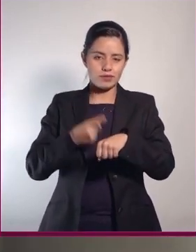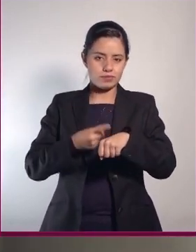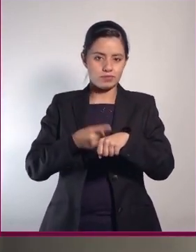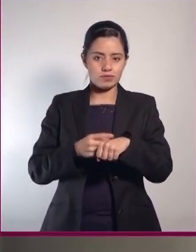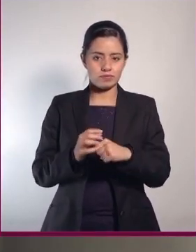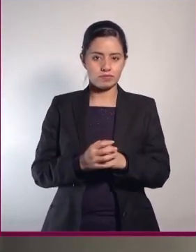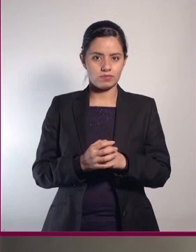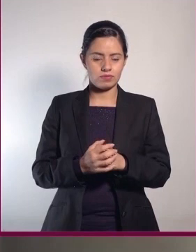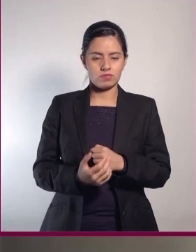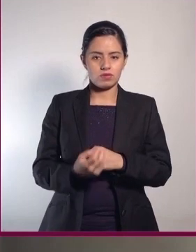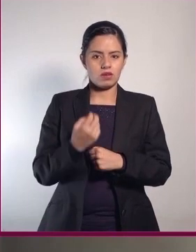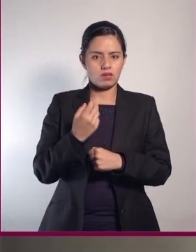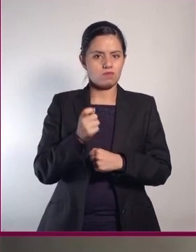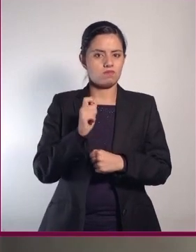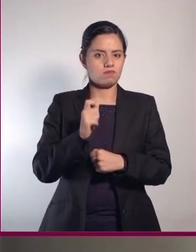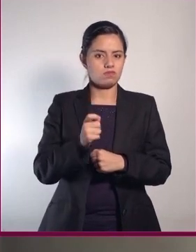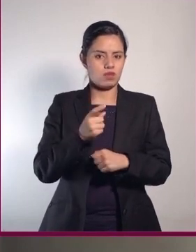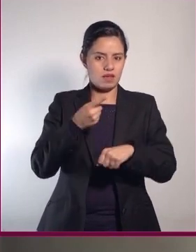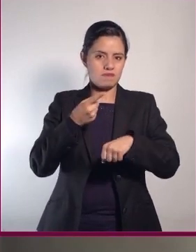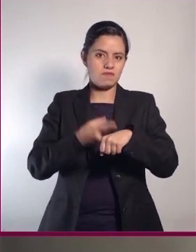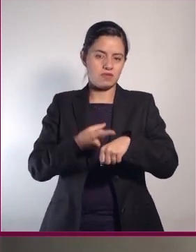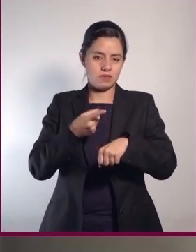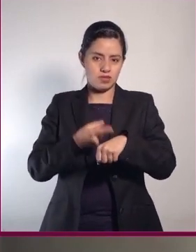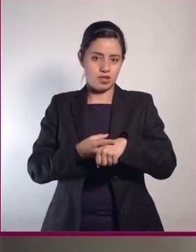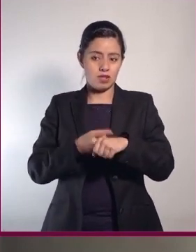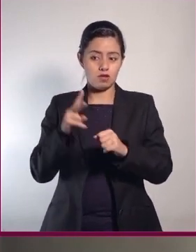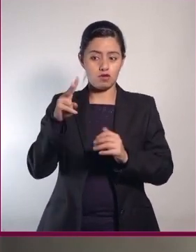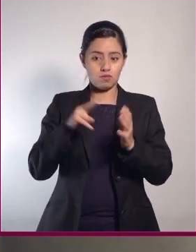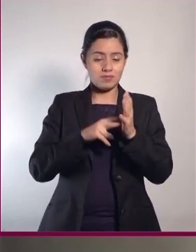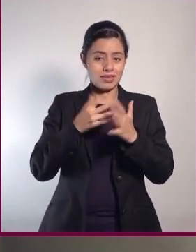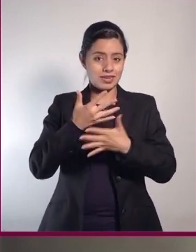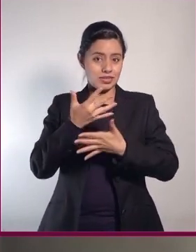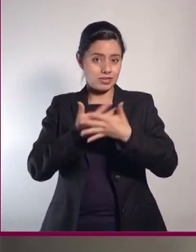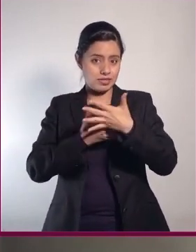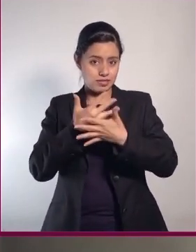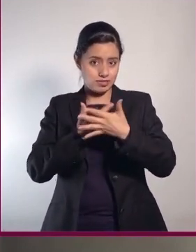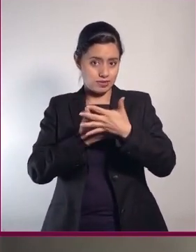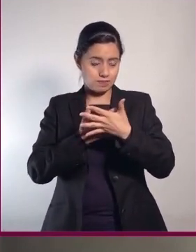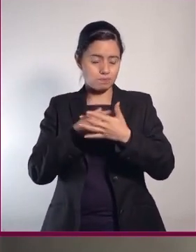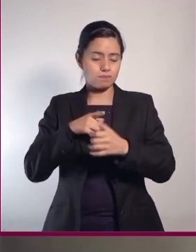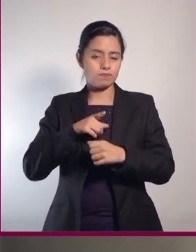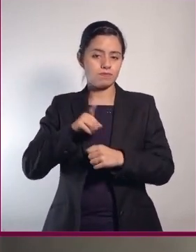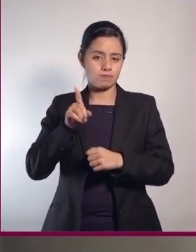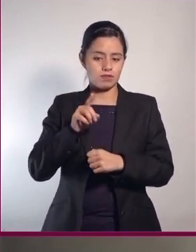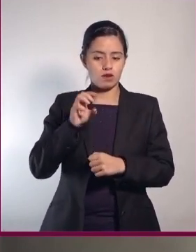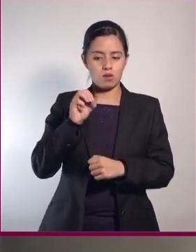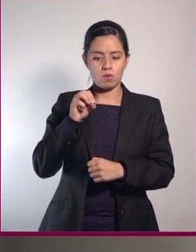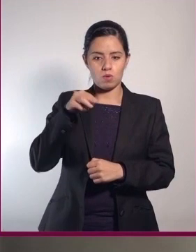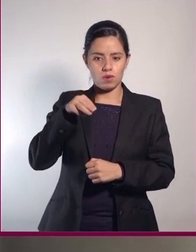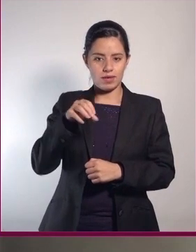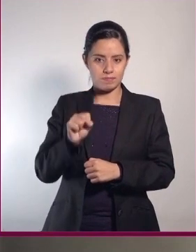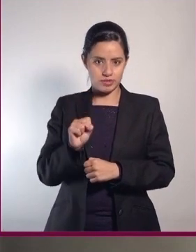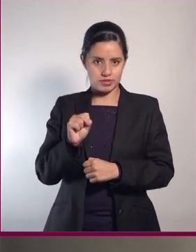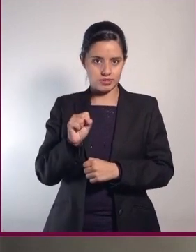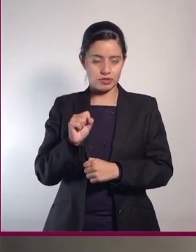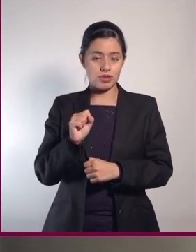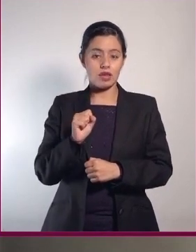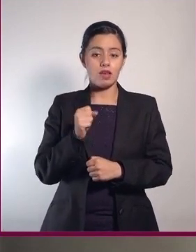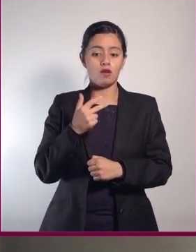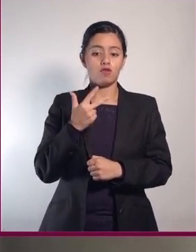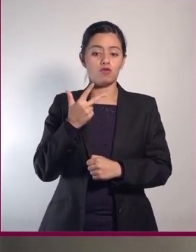terrible mutación es el origen de una enfermedad que en 2015, según datos de la Organización Mundial de la Salud, cobró la vida